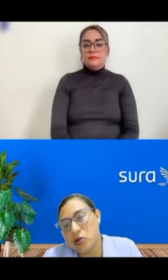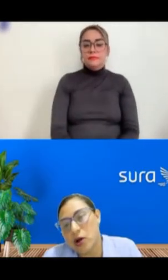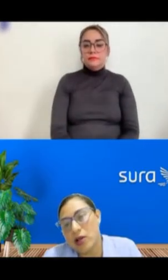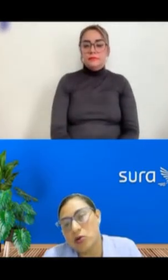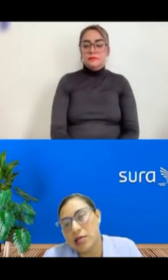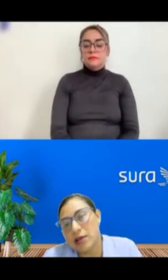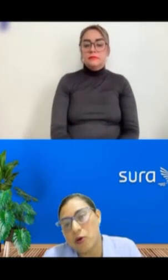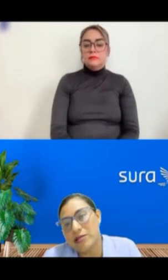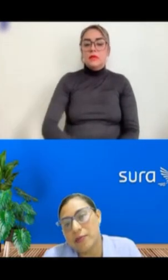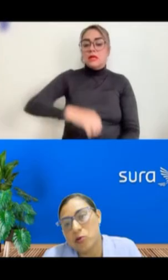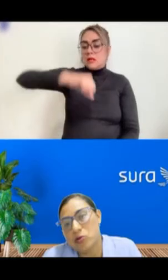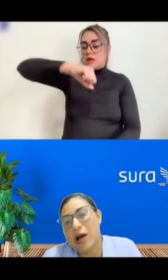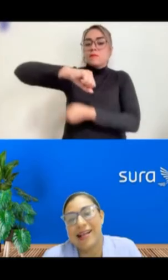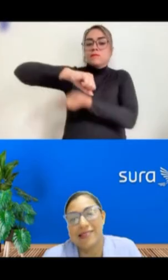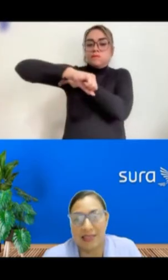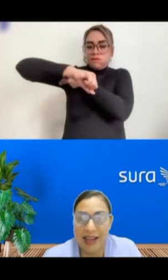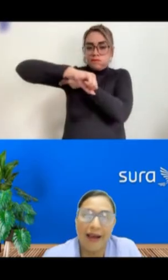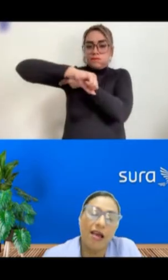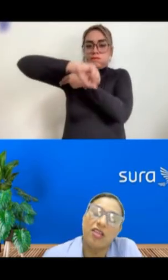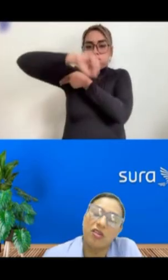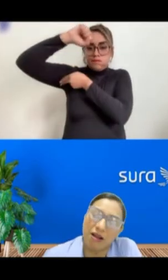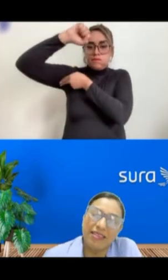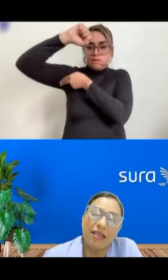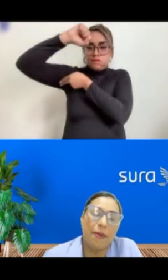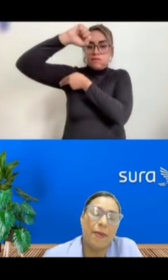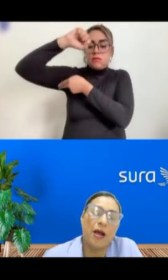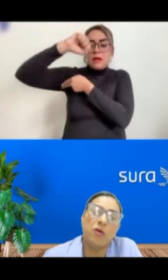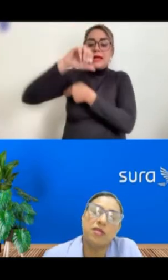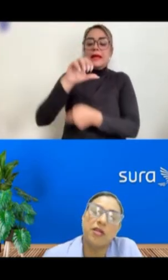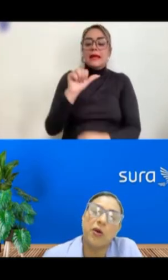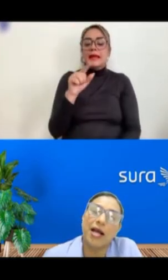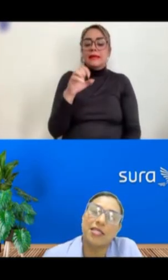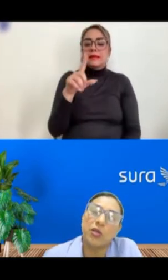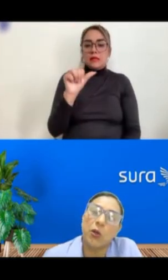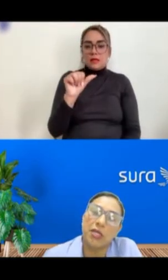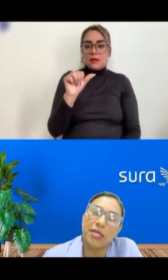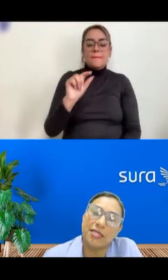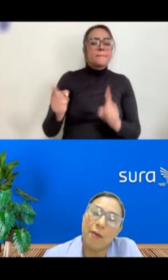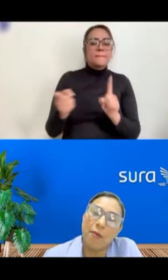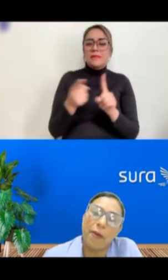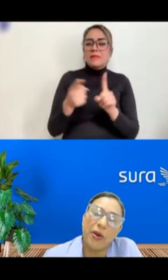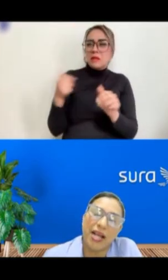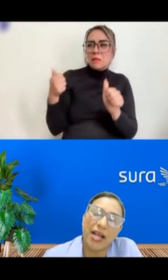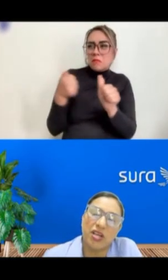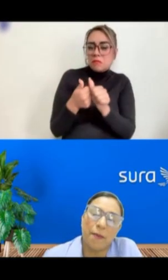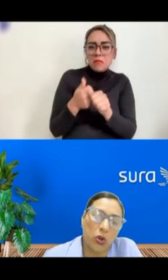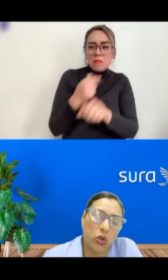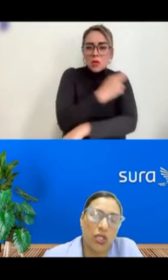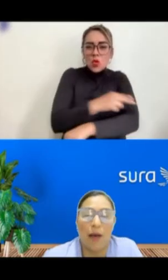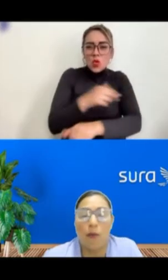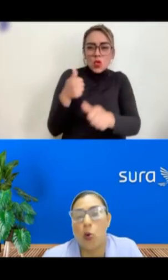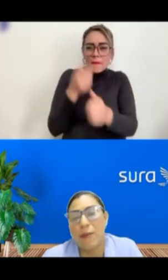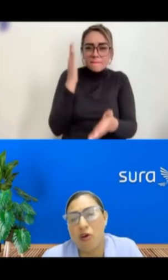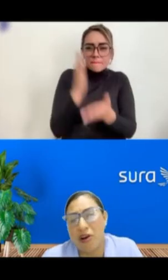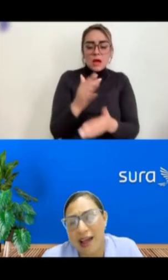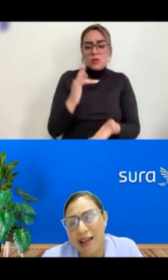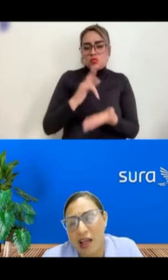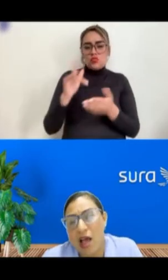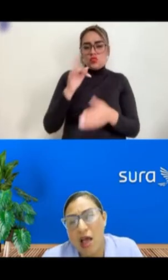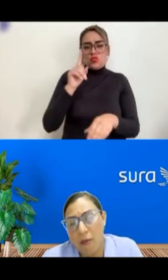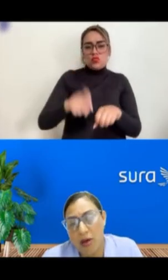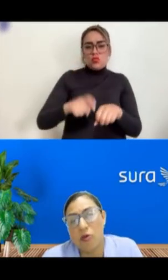exterior del brazo, ahí conseguimos ese pulso axilar. Normalmente en primer auxilio casi no lo utilizamos, pero en caso de que pronto tengamos